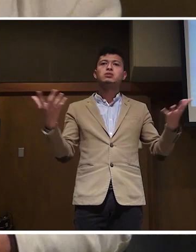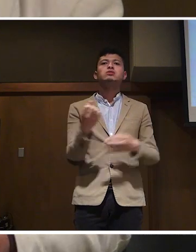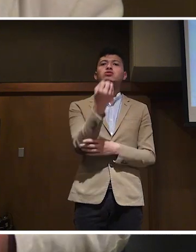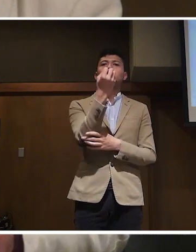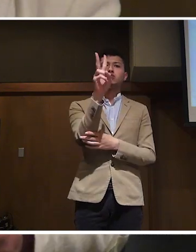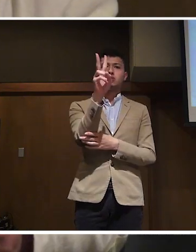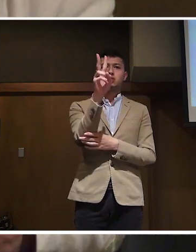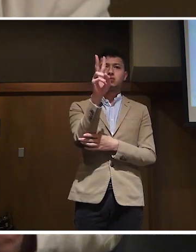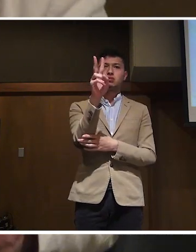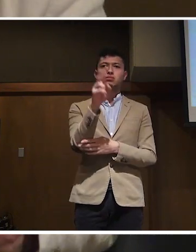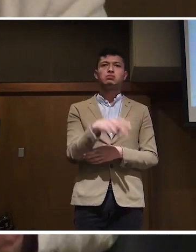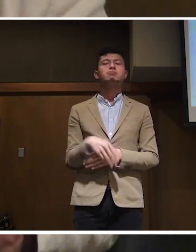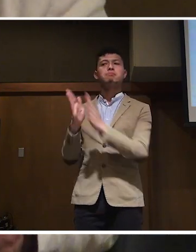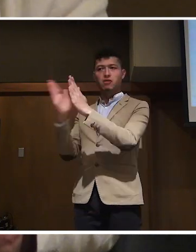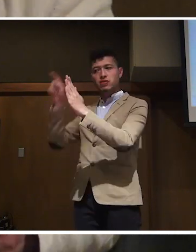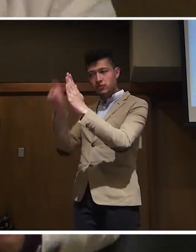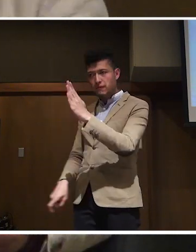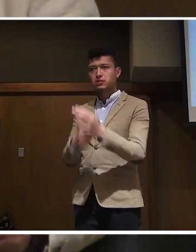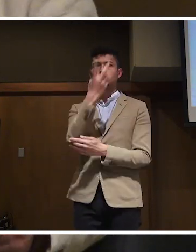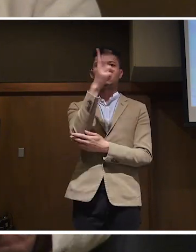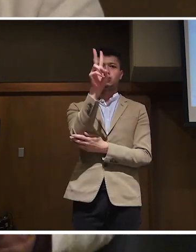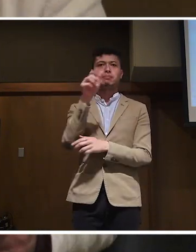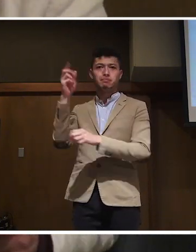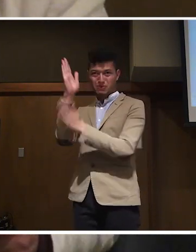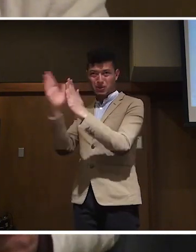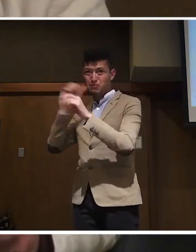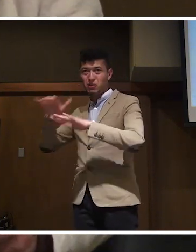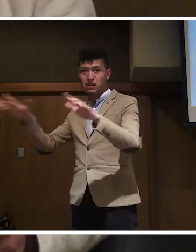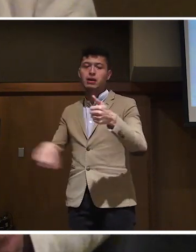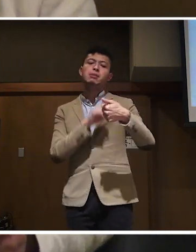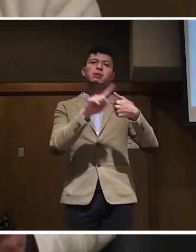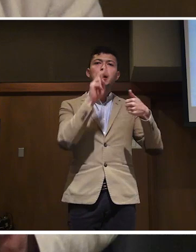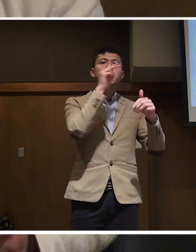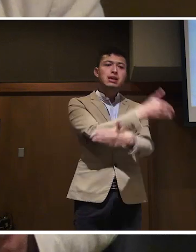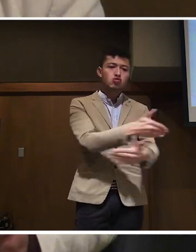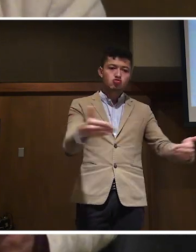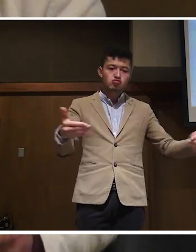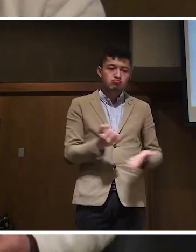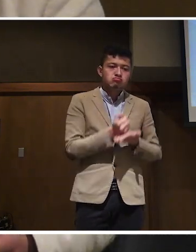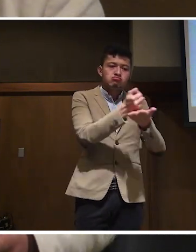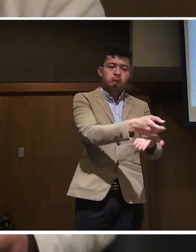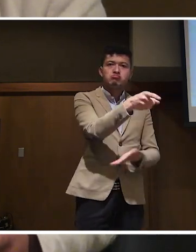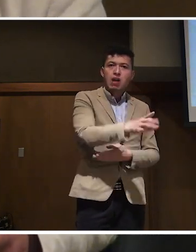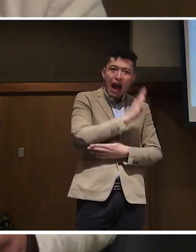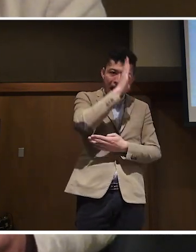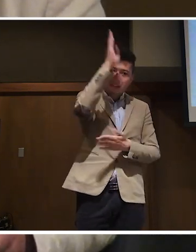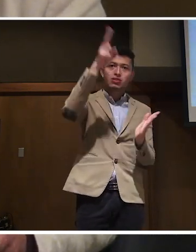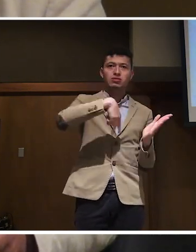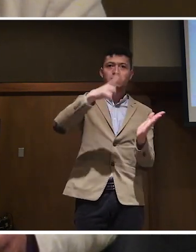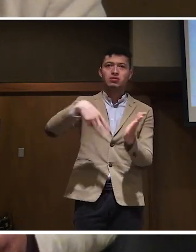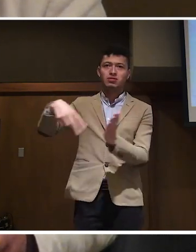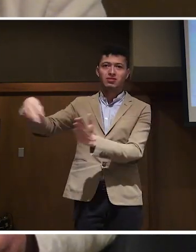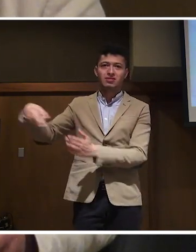específicos. 1, crear y consolidar el hábito de la lectura en los niños desde los primeros años. 2, prestar